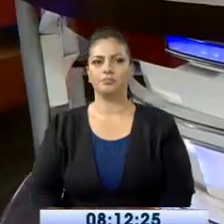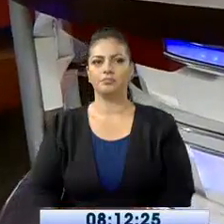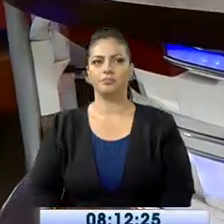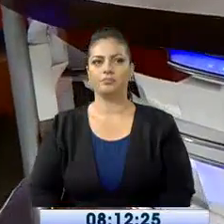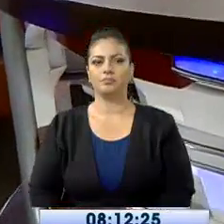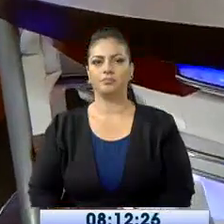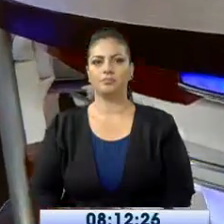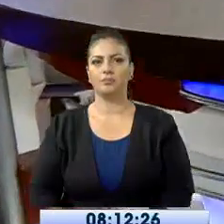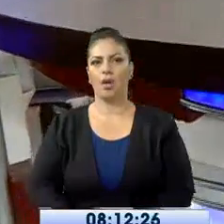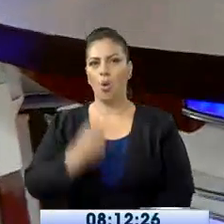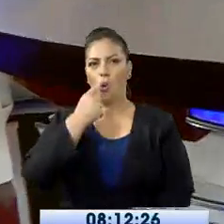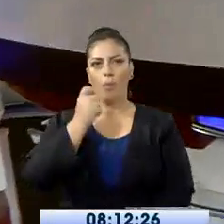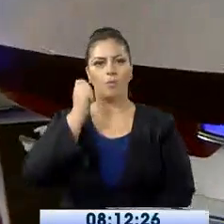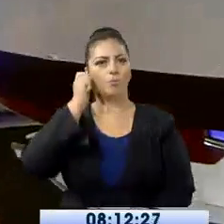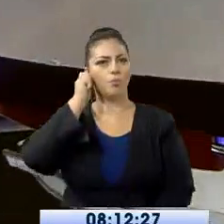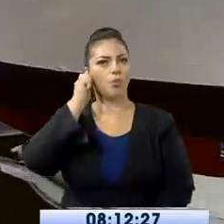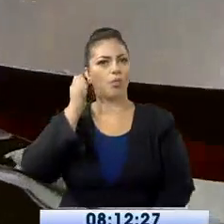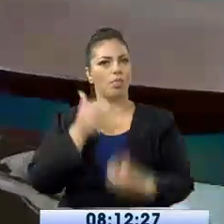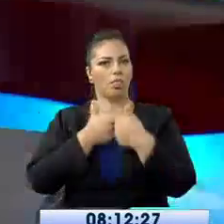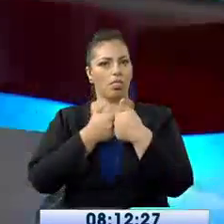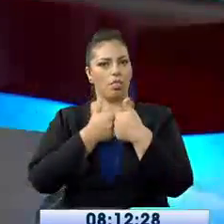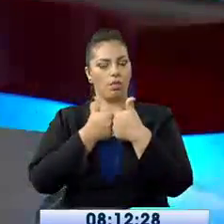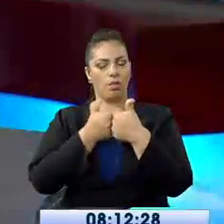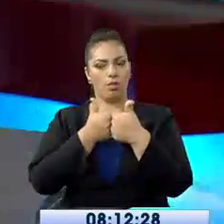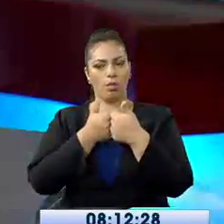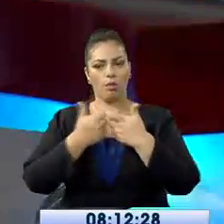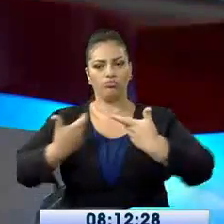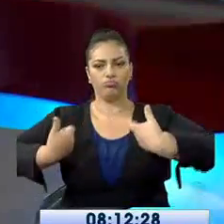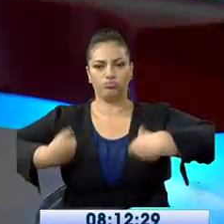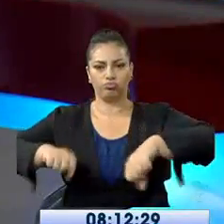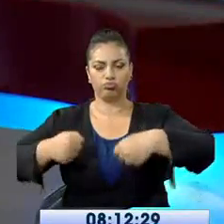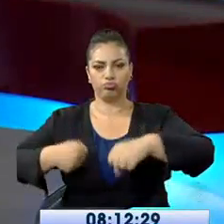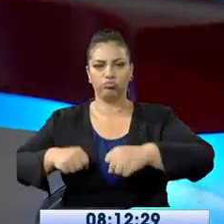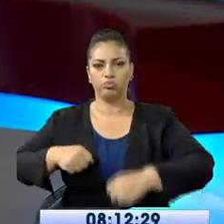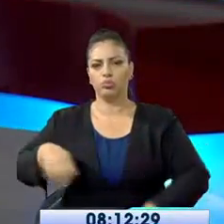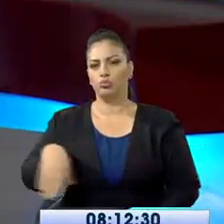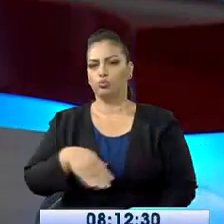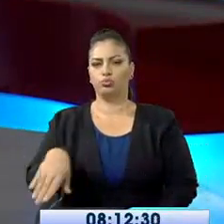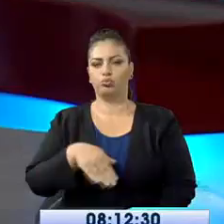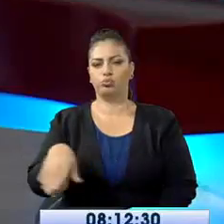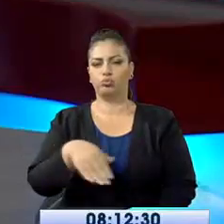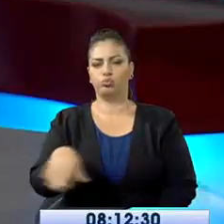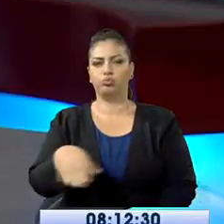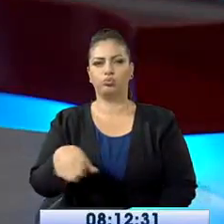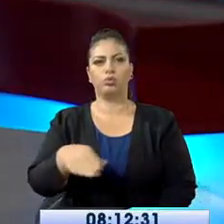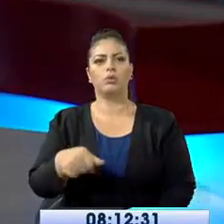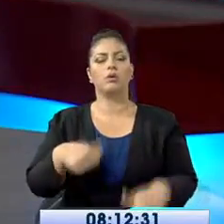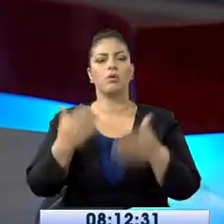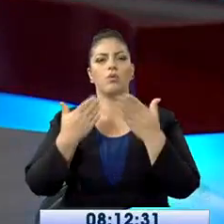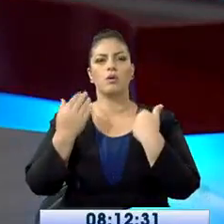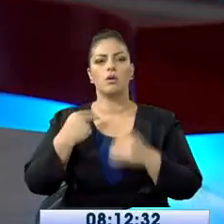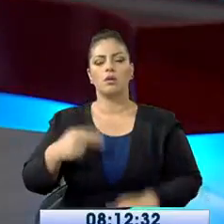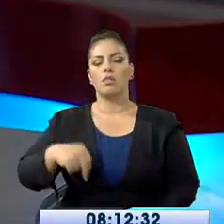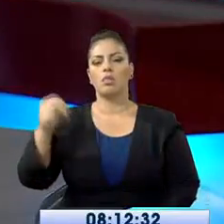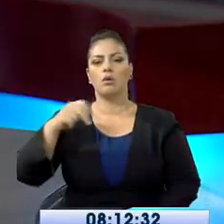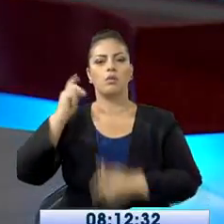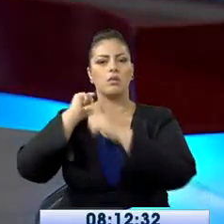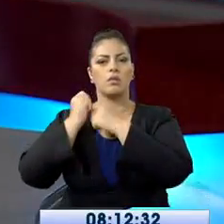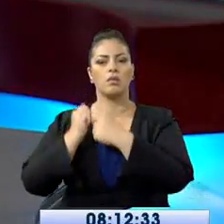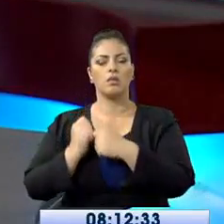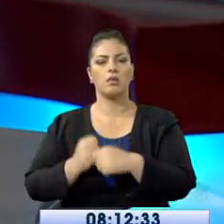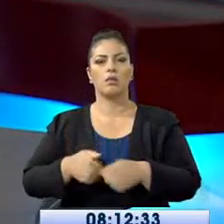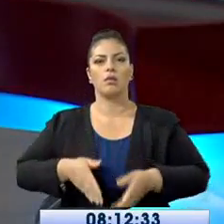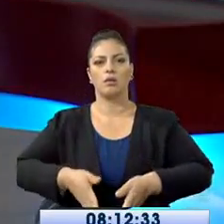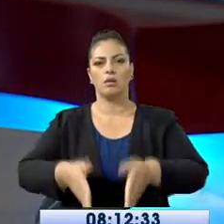Una pareja de novios que se movilizaba en motocicleta se accidentó en la autopista Narcisa de Jesús en Guayaquil. El vehículo